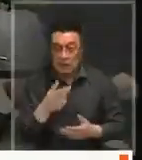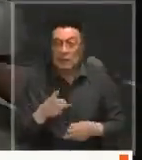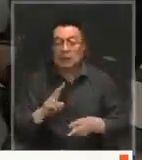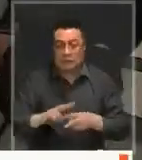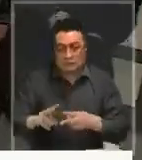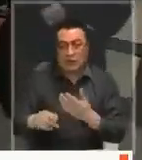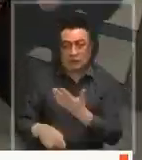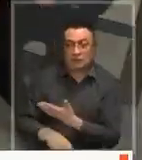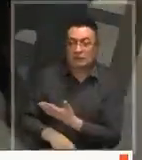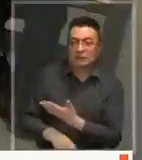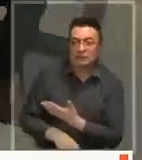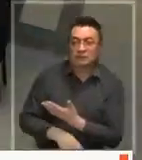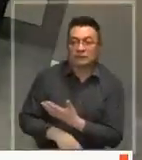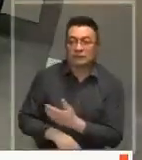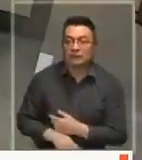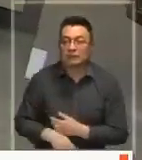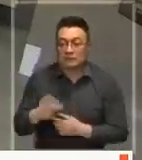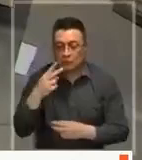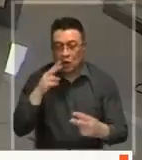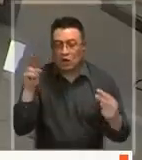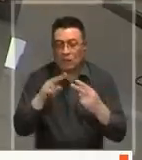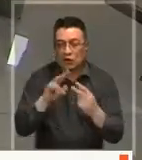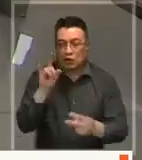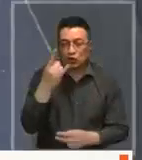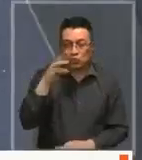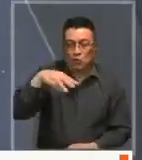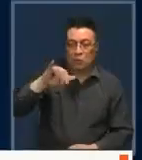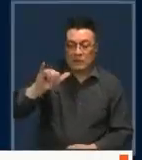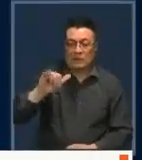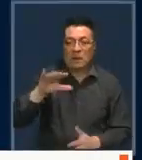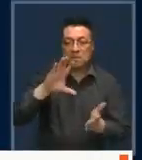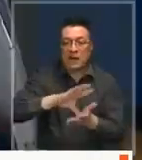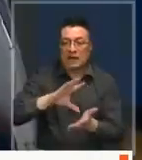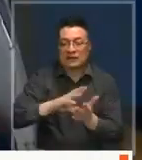nuevo, Tele13. Nos vemos en el Summit País Digital.